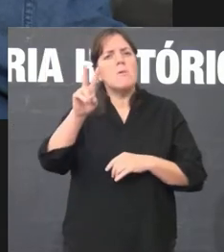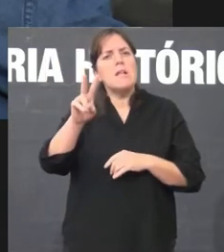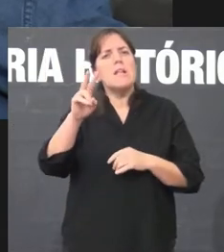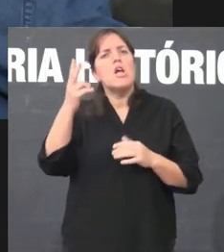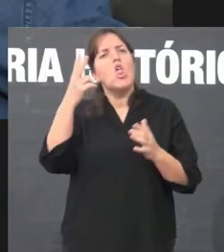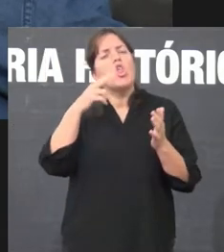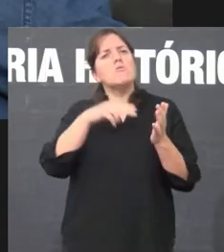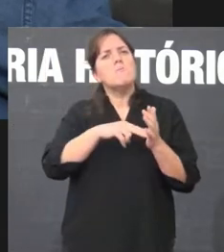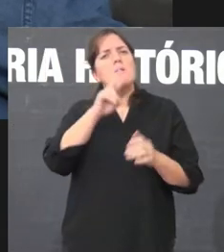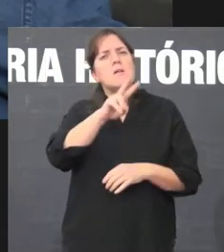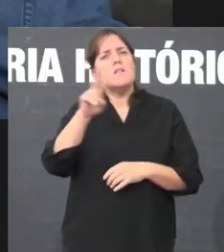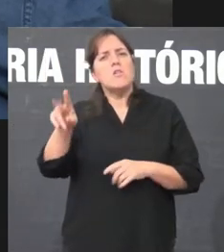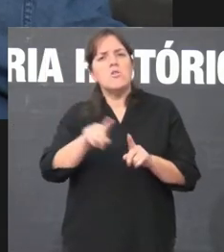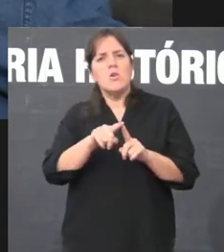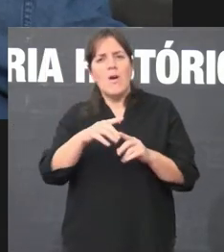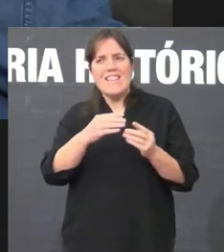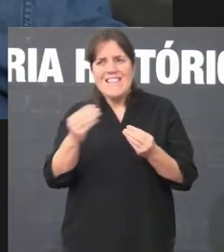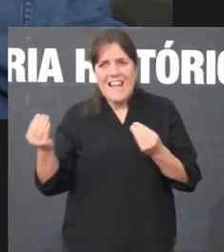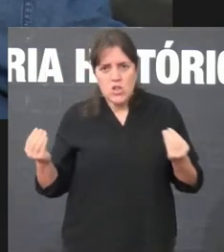como somos